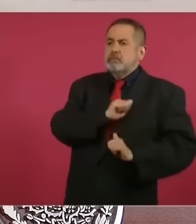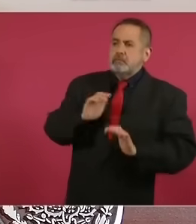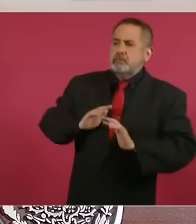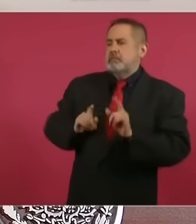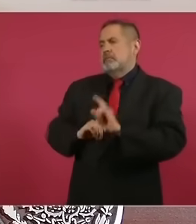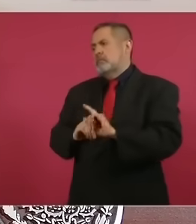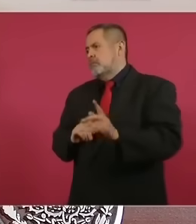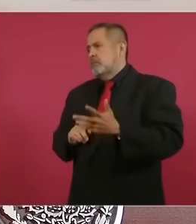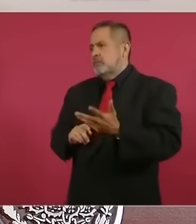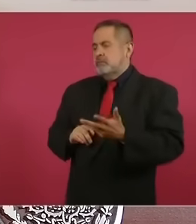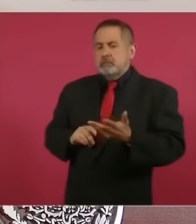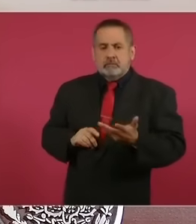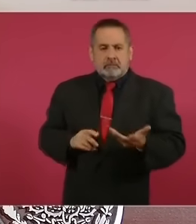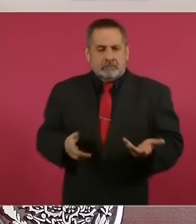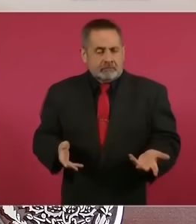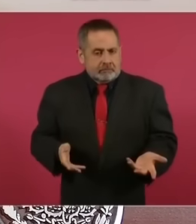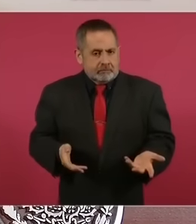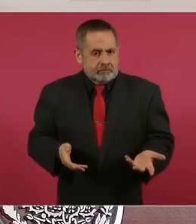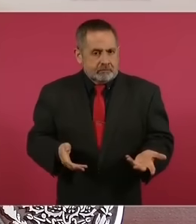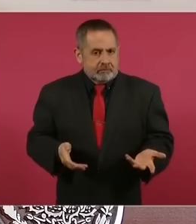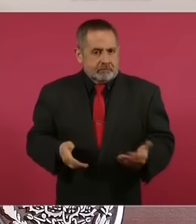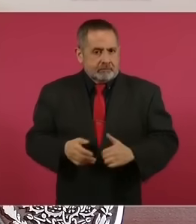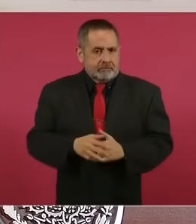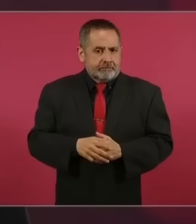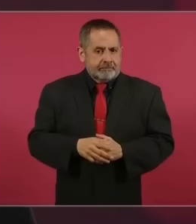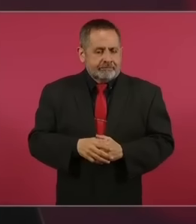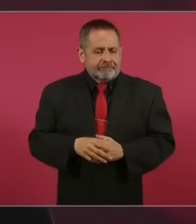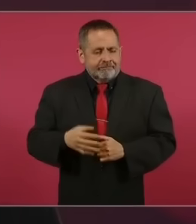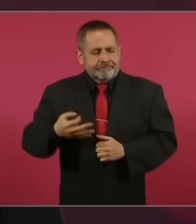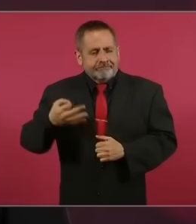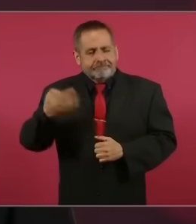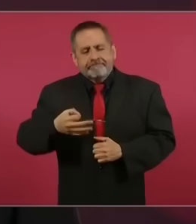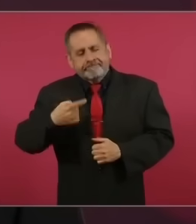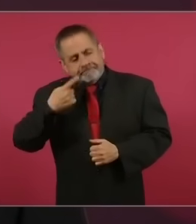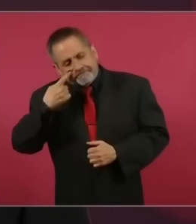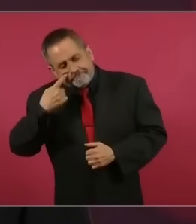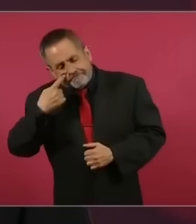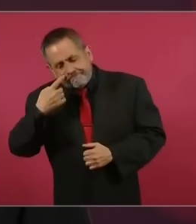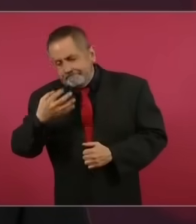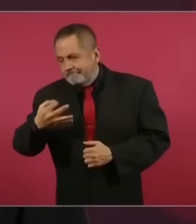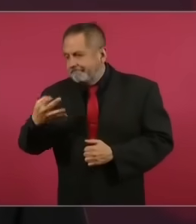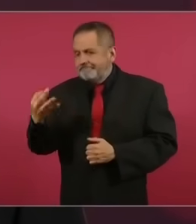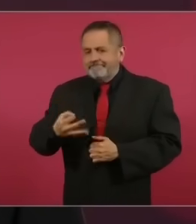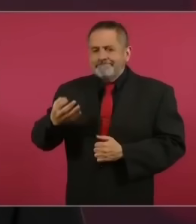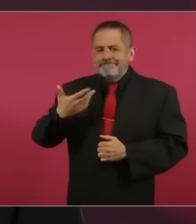Y ahora, como ya veíamos venir esto,